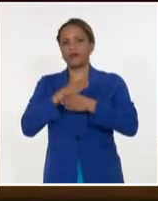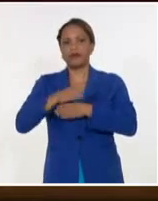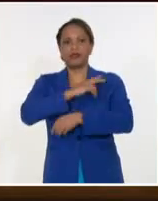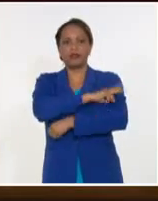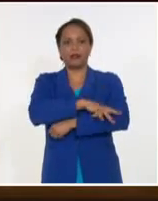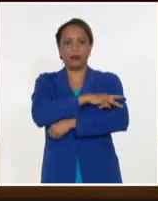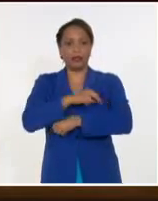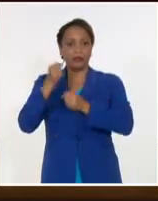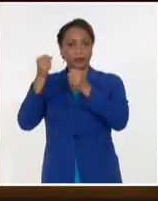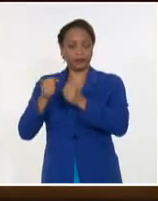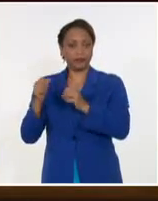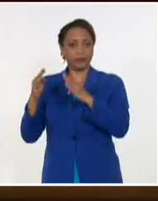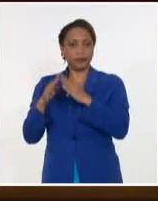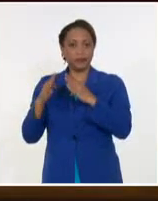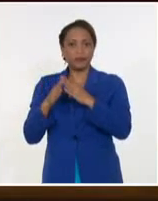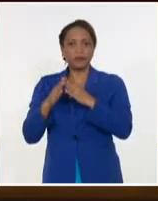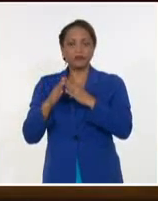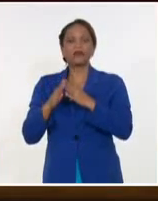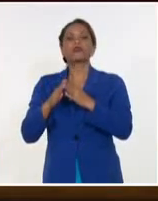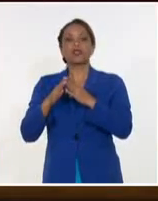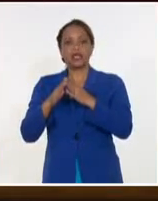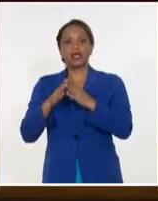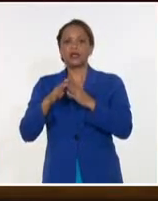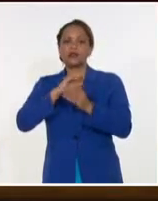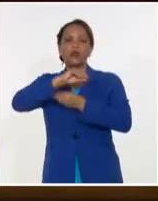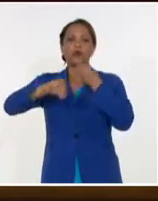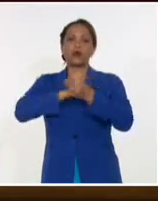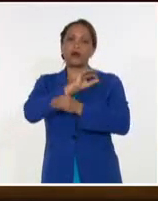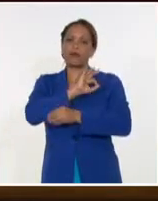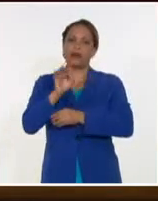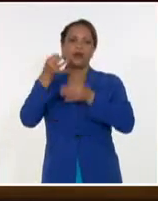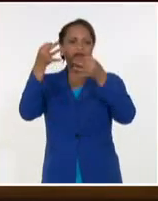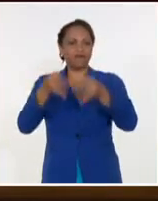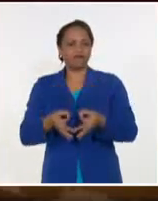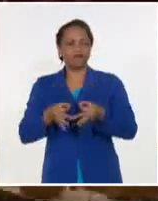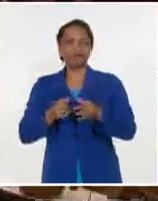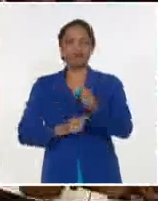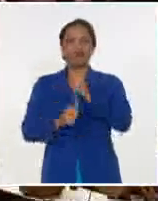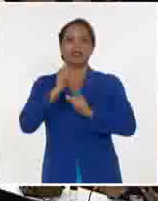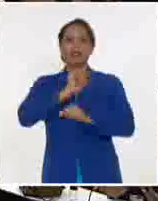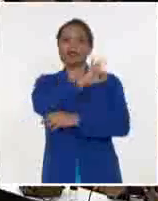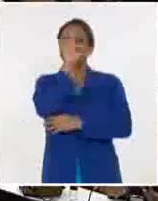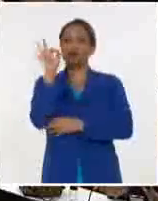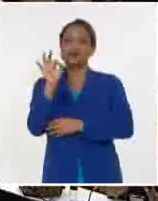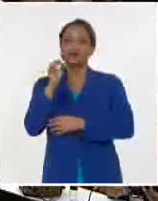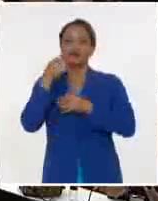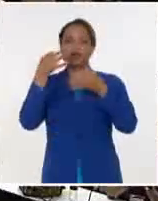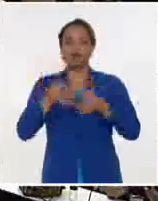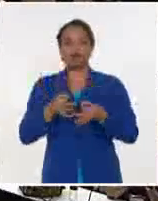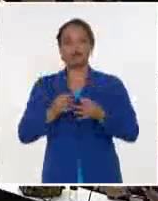cualquier latitud del mundo es invariable y es irreversible.